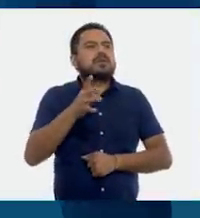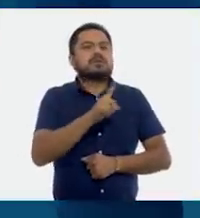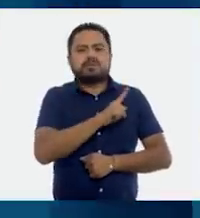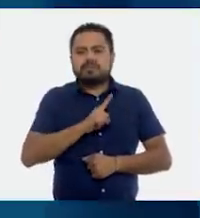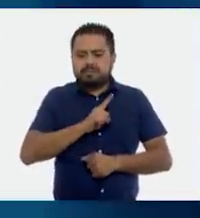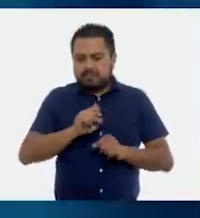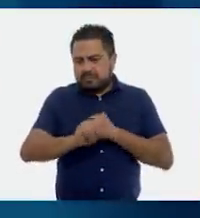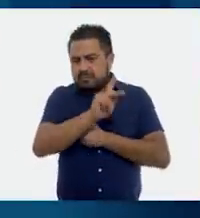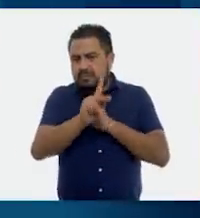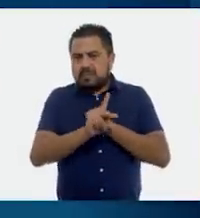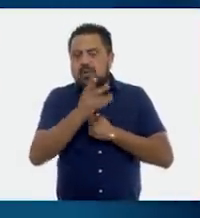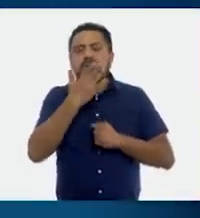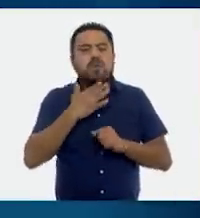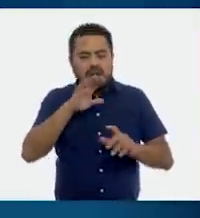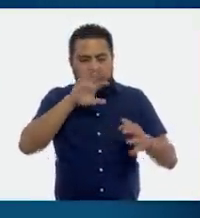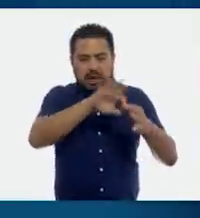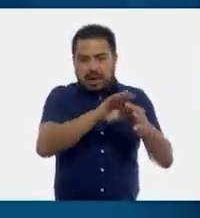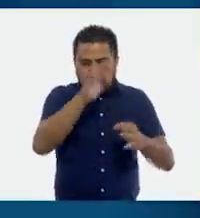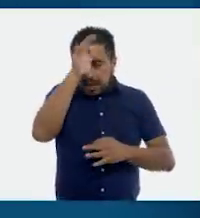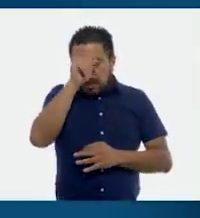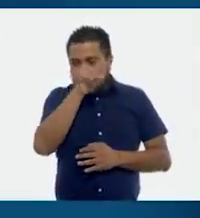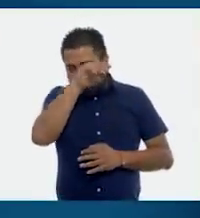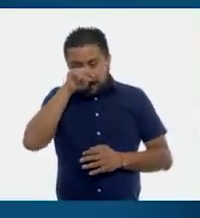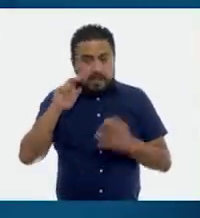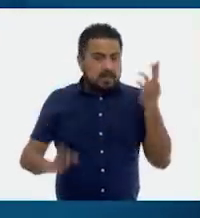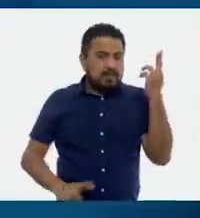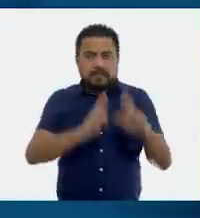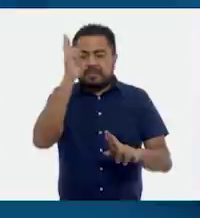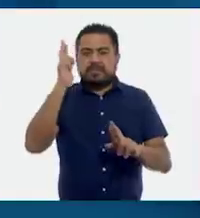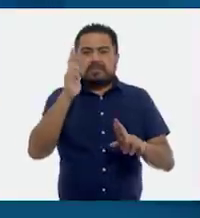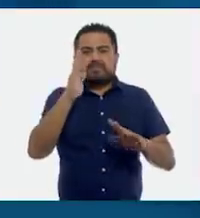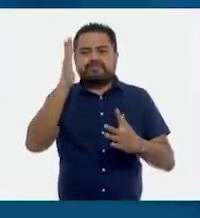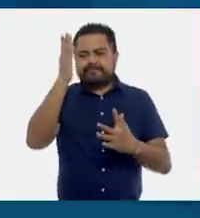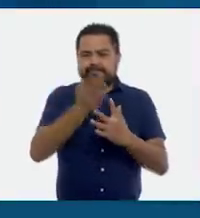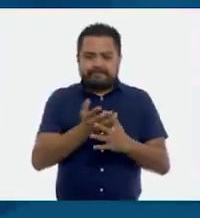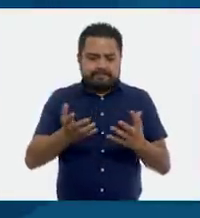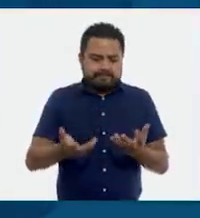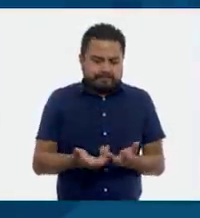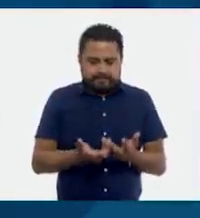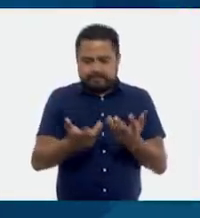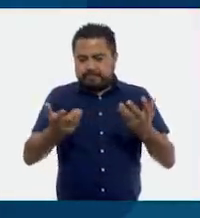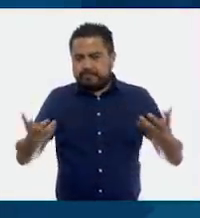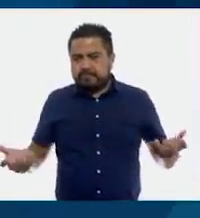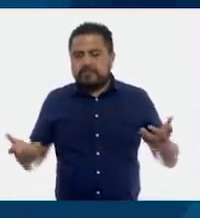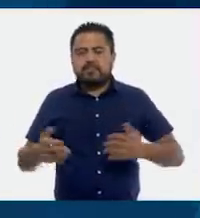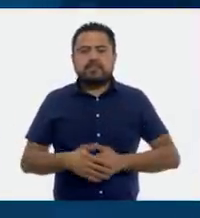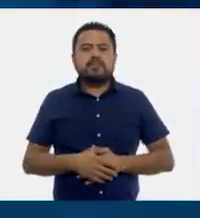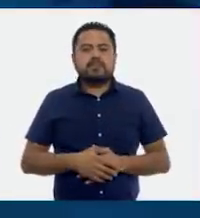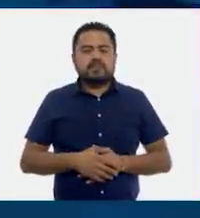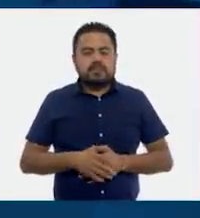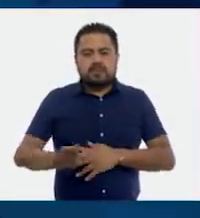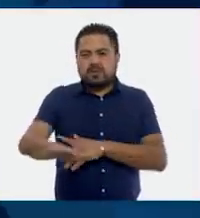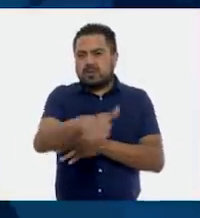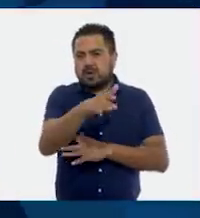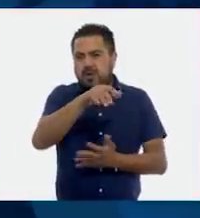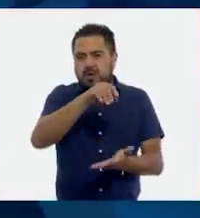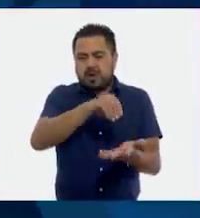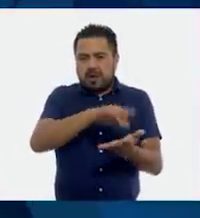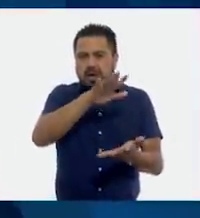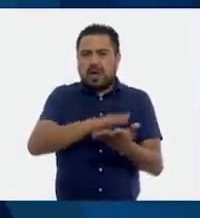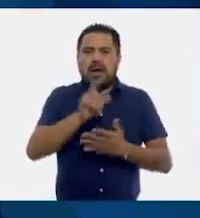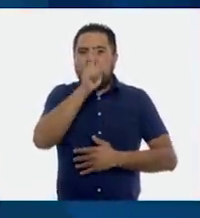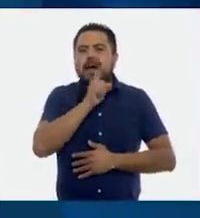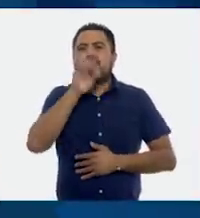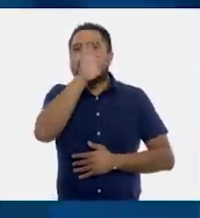país, y sin poder llegar a ningún acuerdo, la revolución se dividió. En la soberana convención de